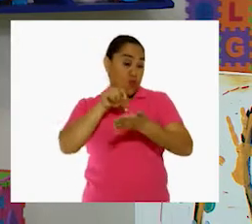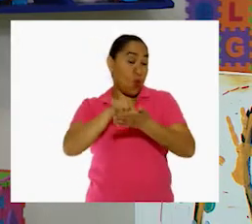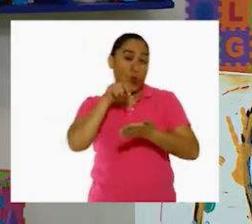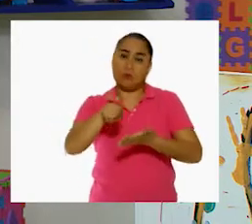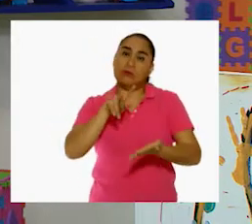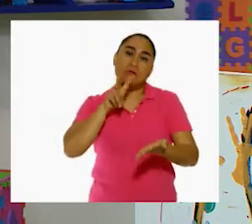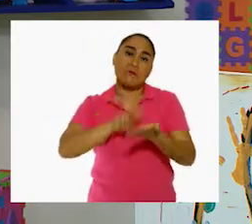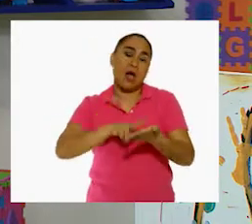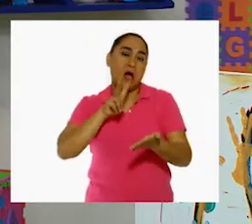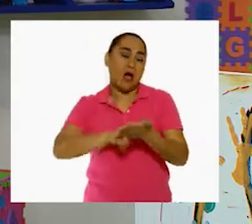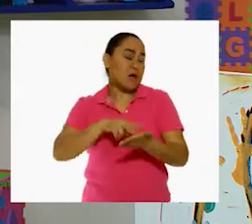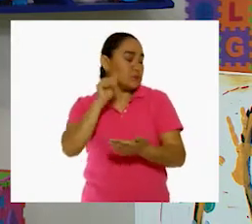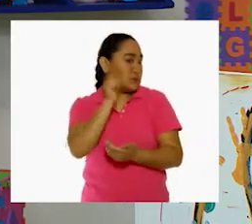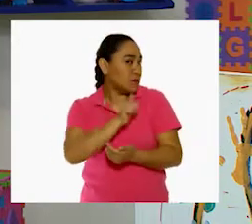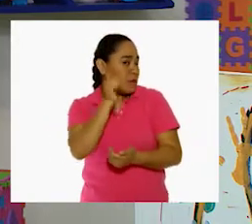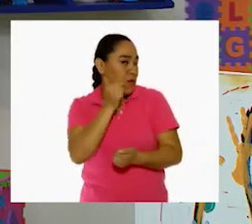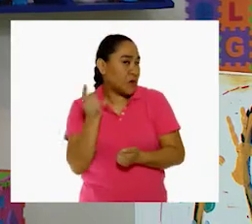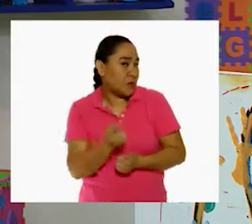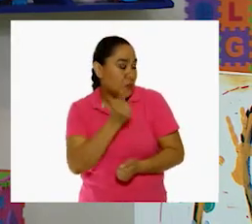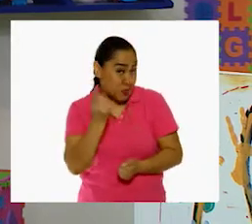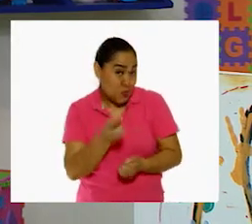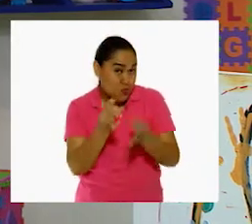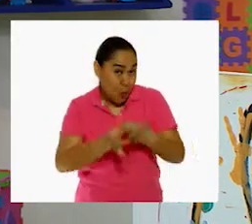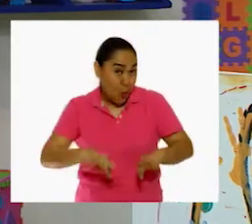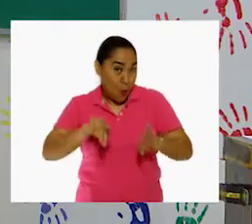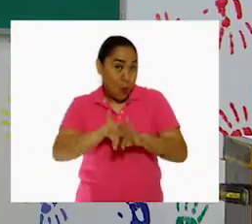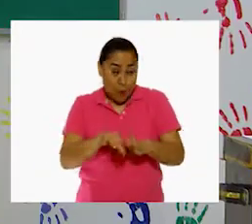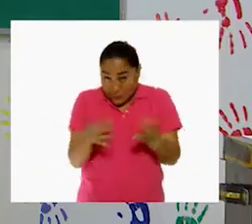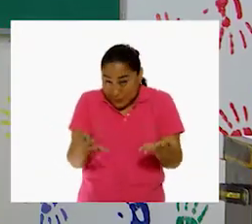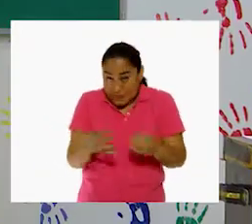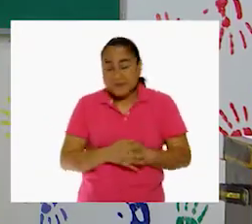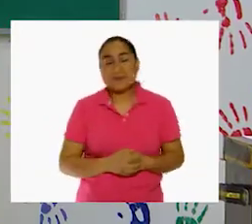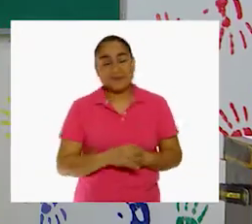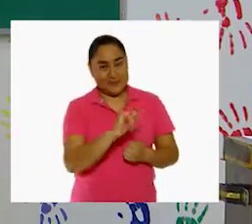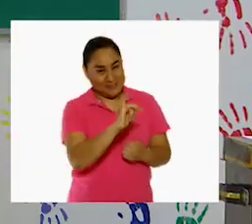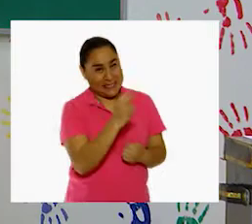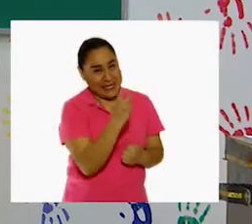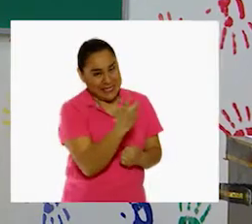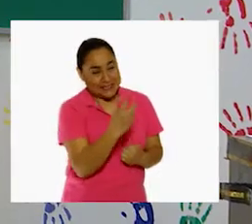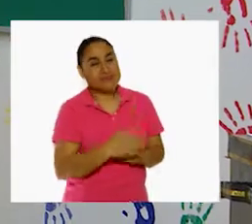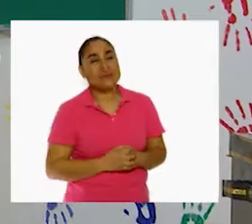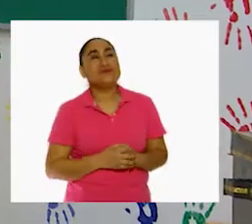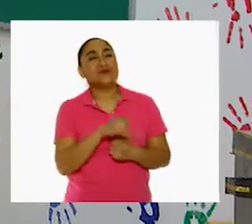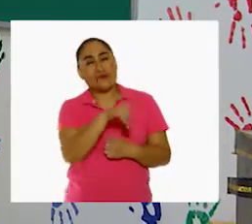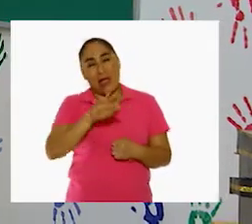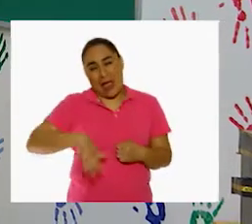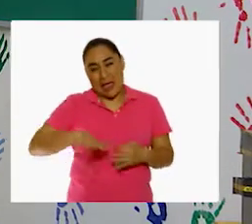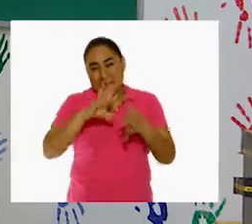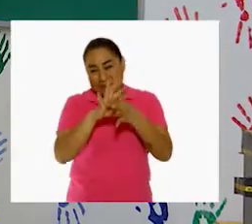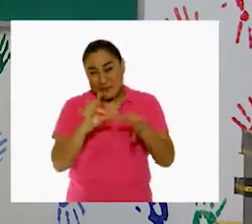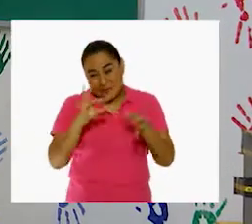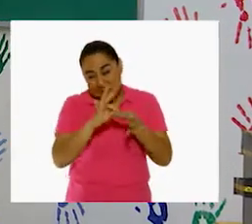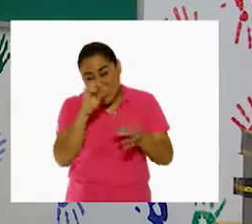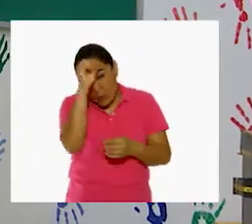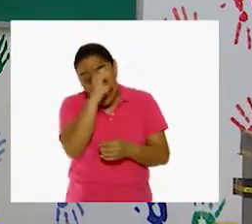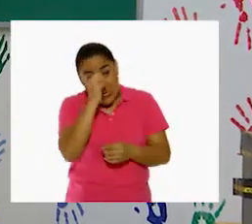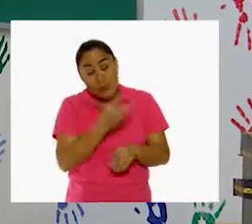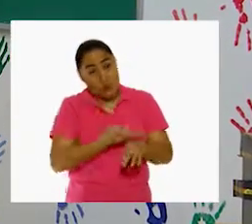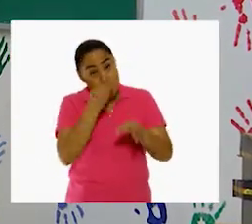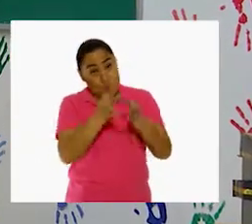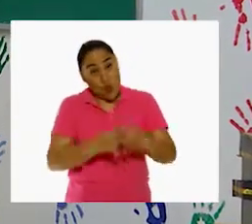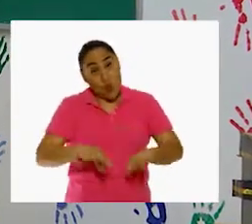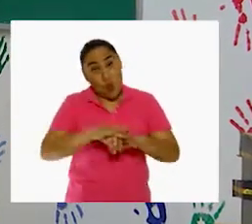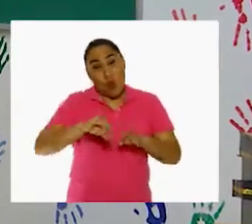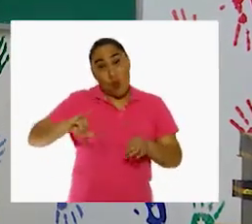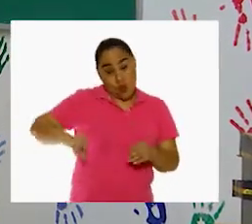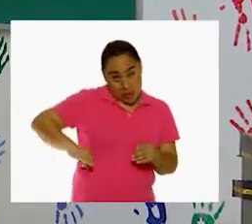es importante que reconozca. Así es, Eric. Y tu comentario es excelente introducción para